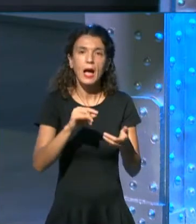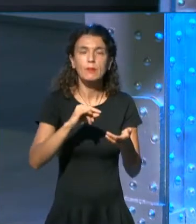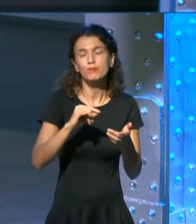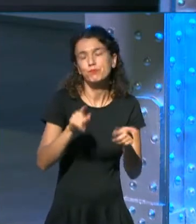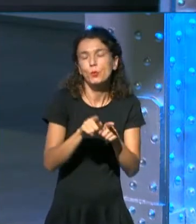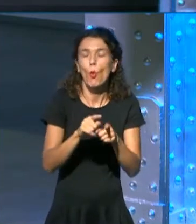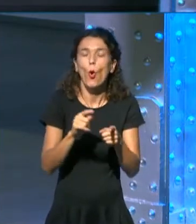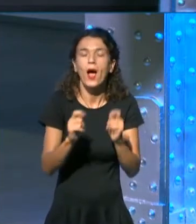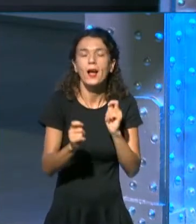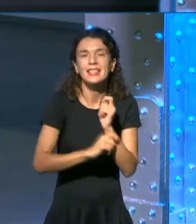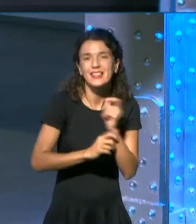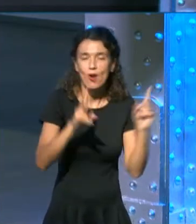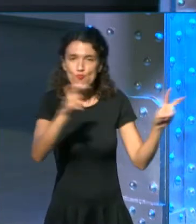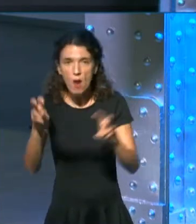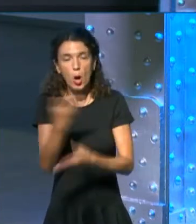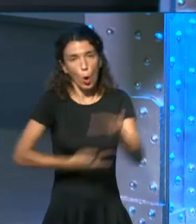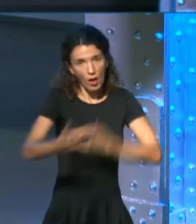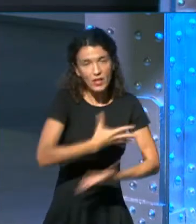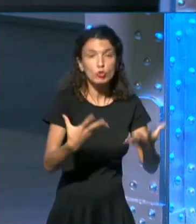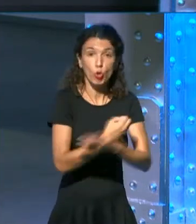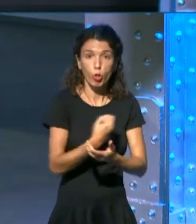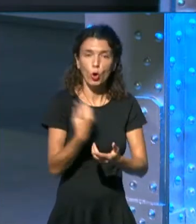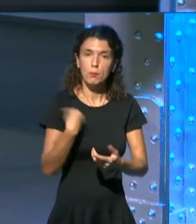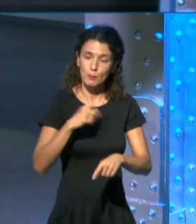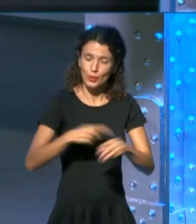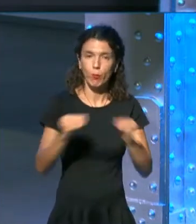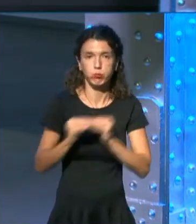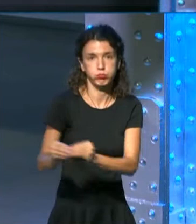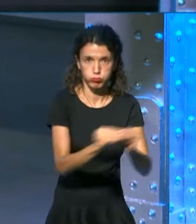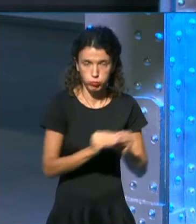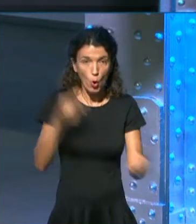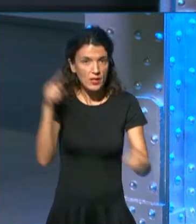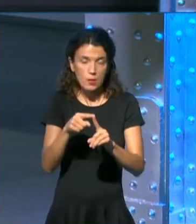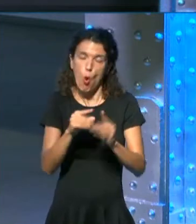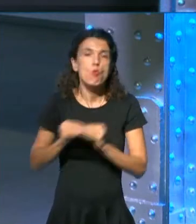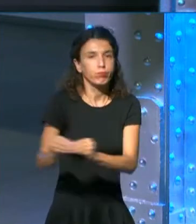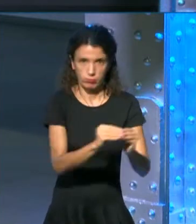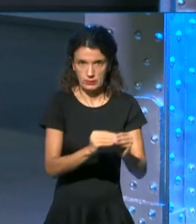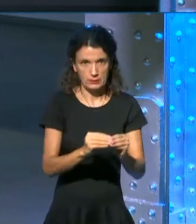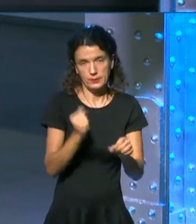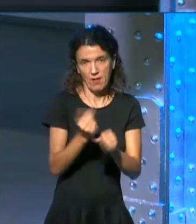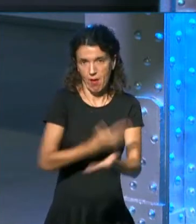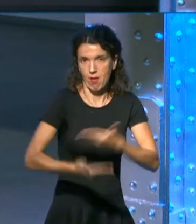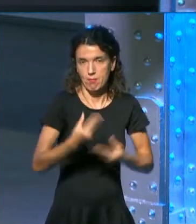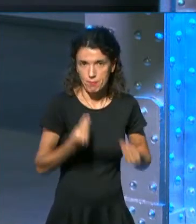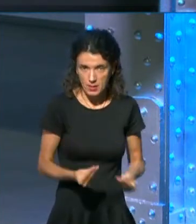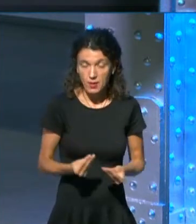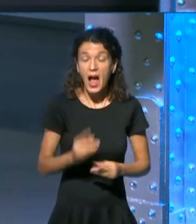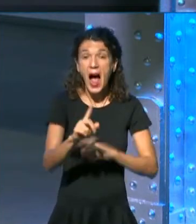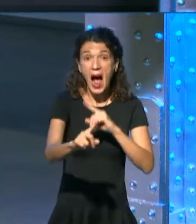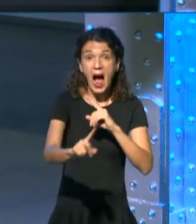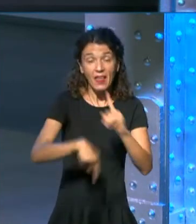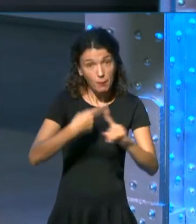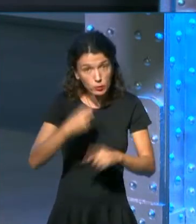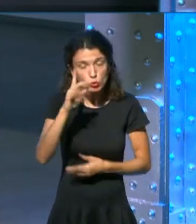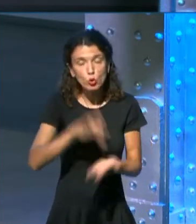muy importante, son colaborativos. Trabajan todos al unísono en un mismo objetivo. No solamente eso, sino que además son